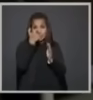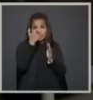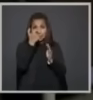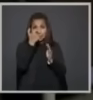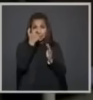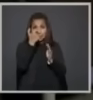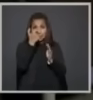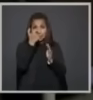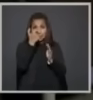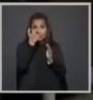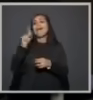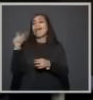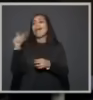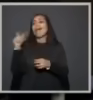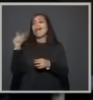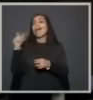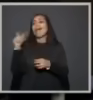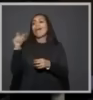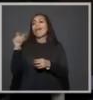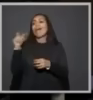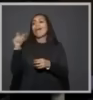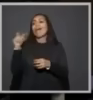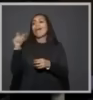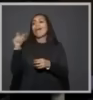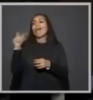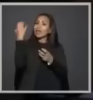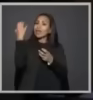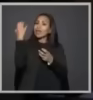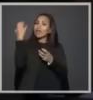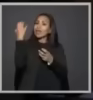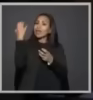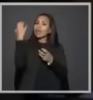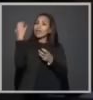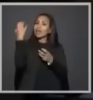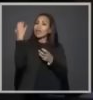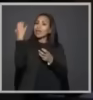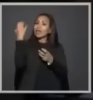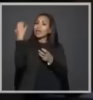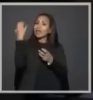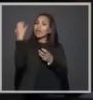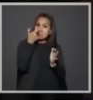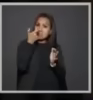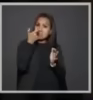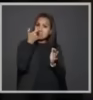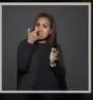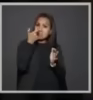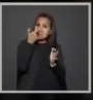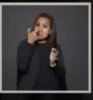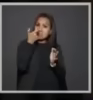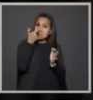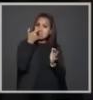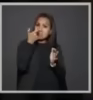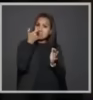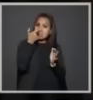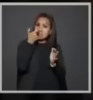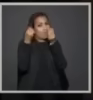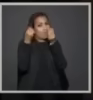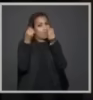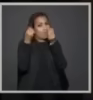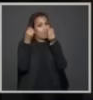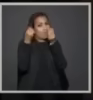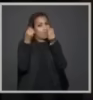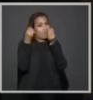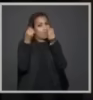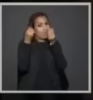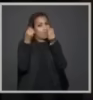roban 500,000, nos va a alcanzar y nos va a sobrar. ¿Y qué vamos a ganar con esto? Mucho, porque